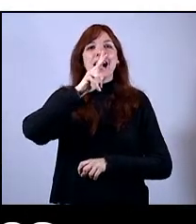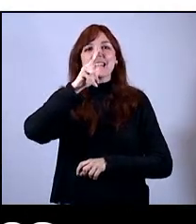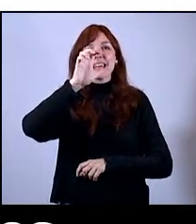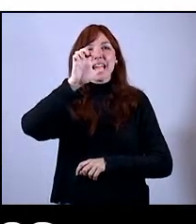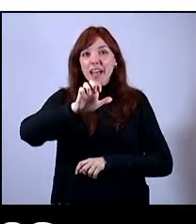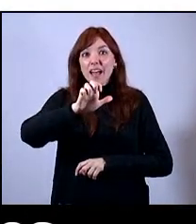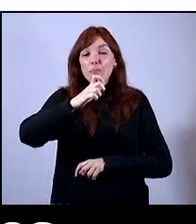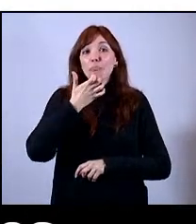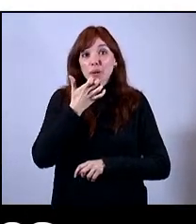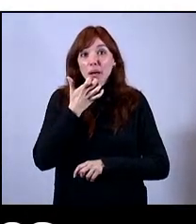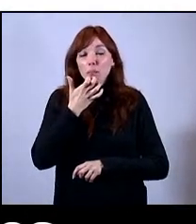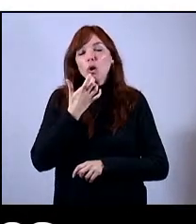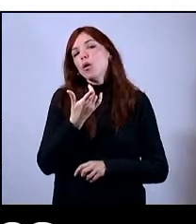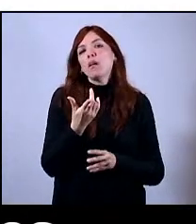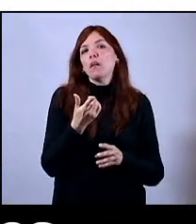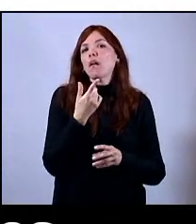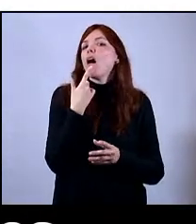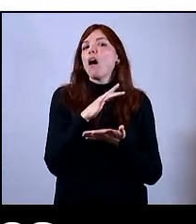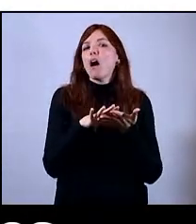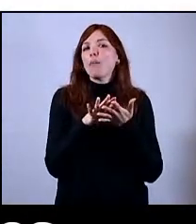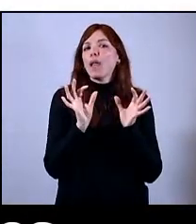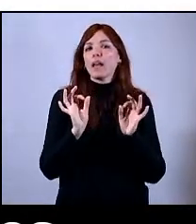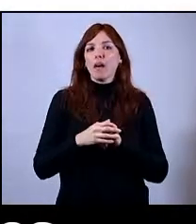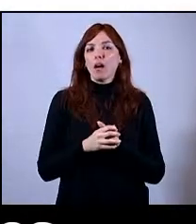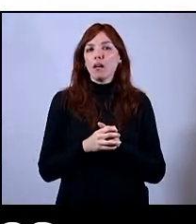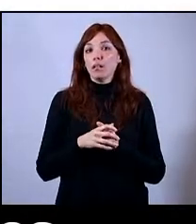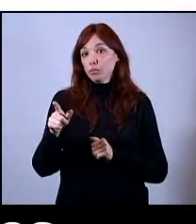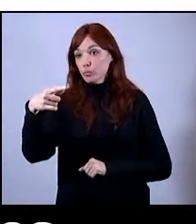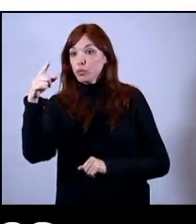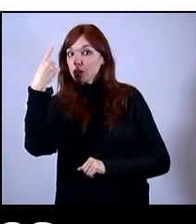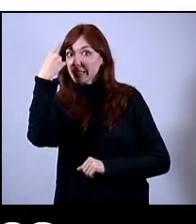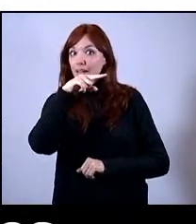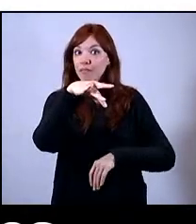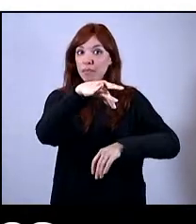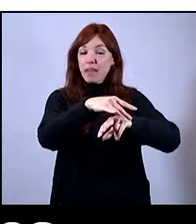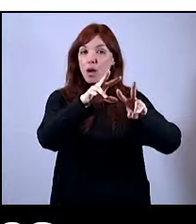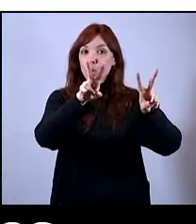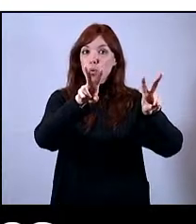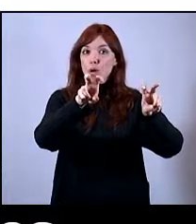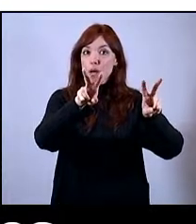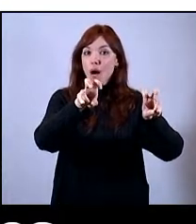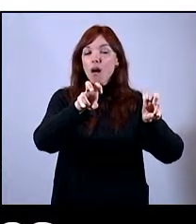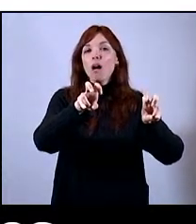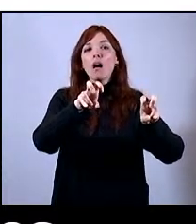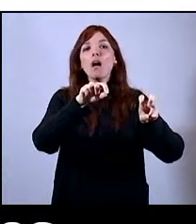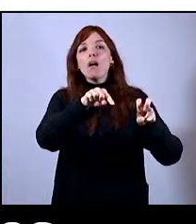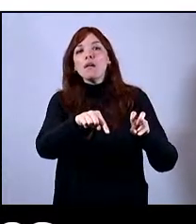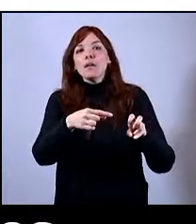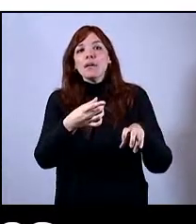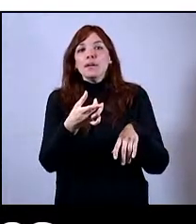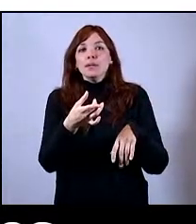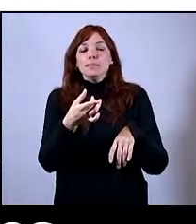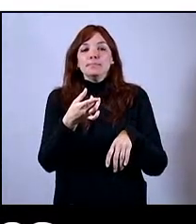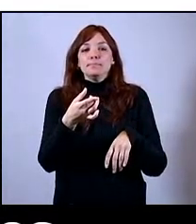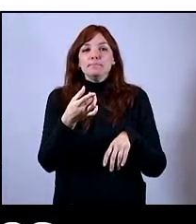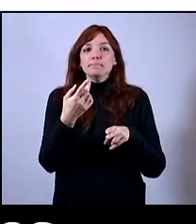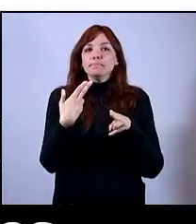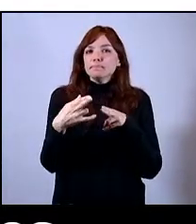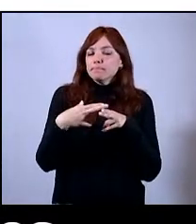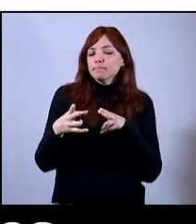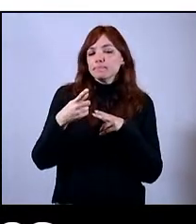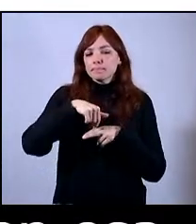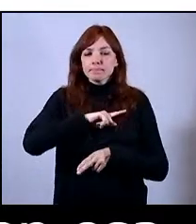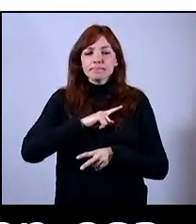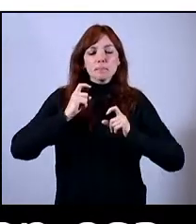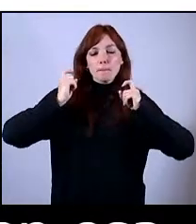sabéis que en esas enfermedades hemos estado, en esa nueva enfermedad, en esa política para